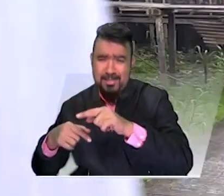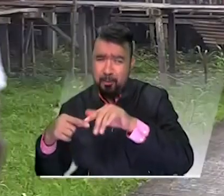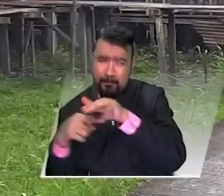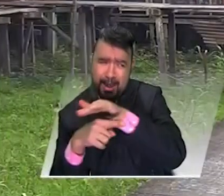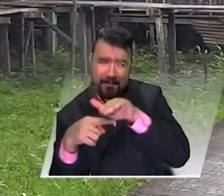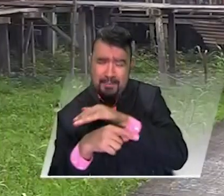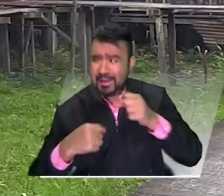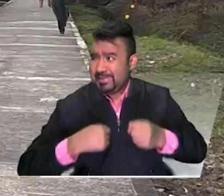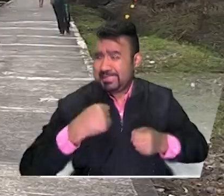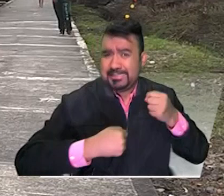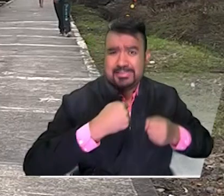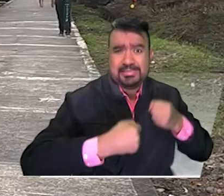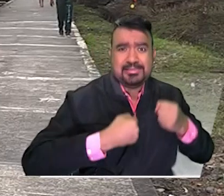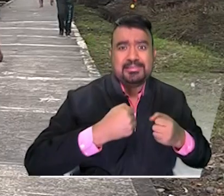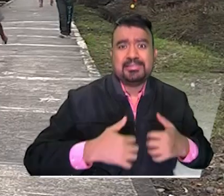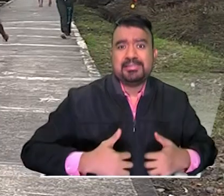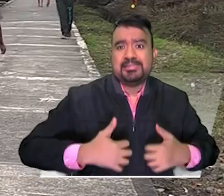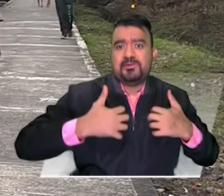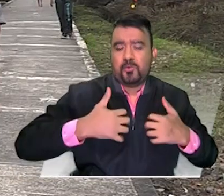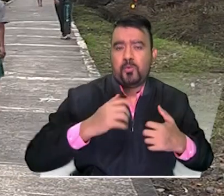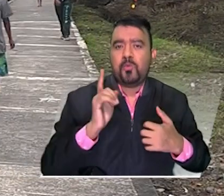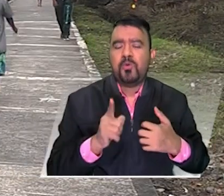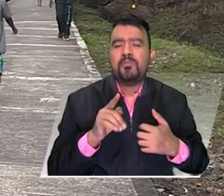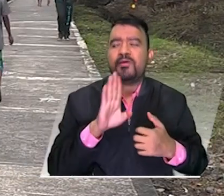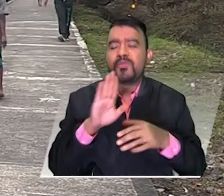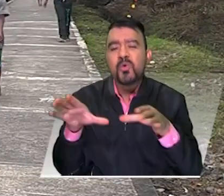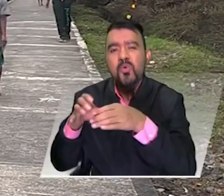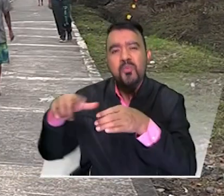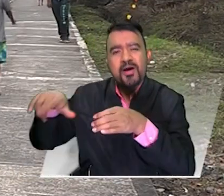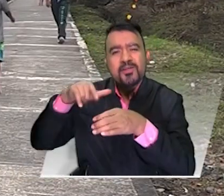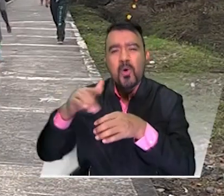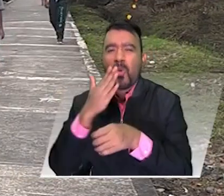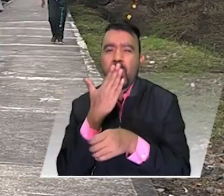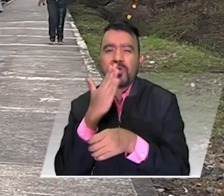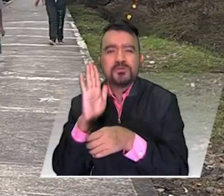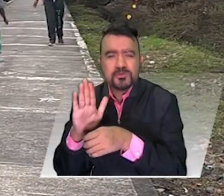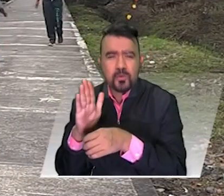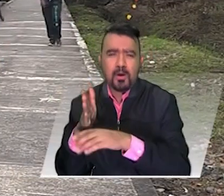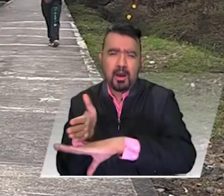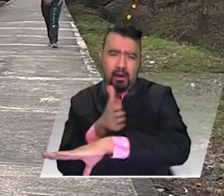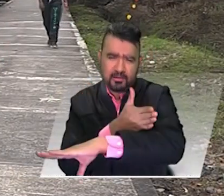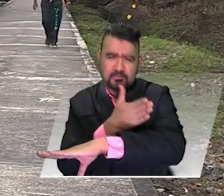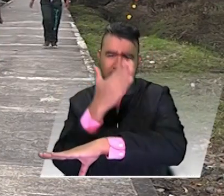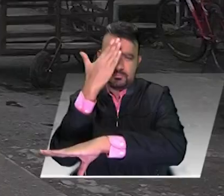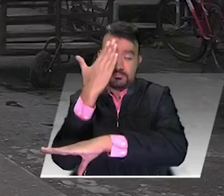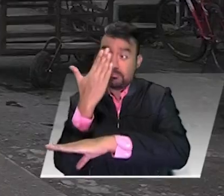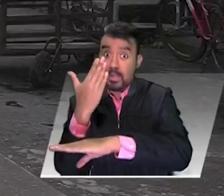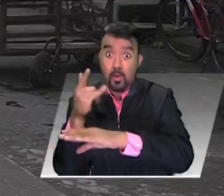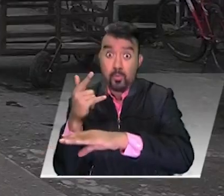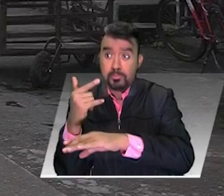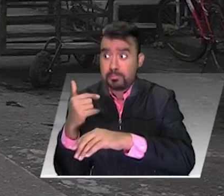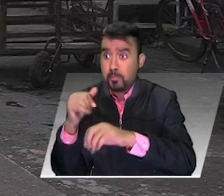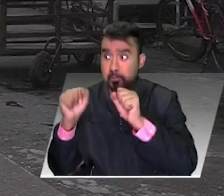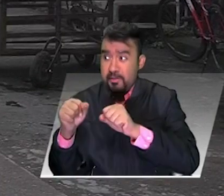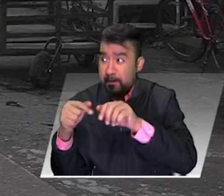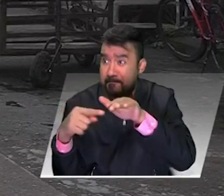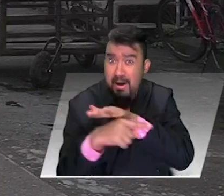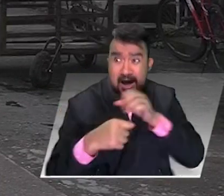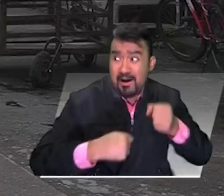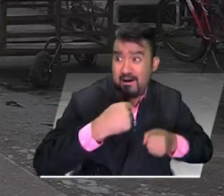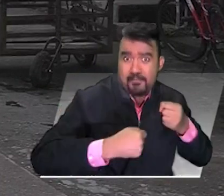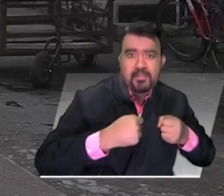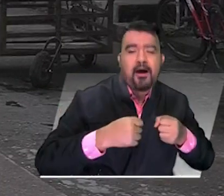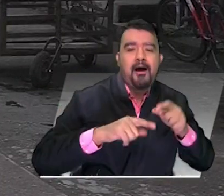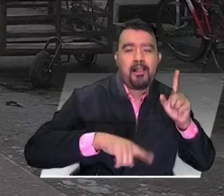cuyas comunidades especialmente indígenas han sido confinadas unas y obligadas otras a salir de sus lugares